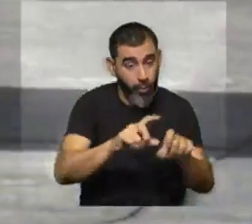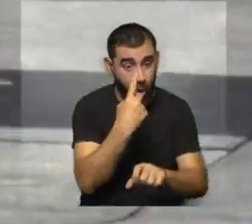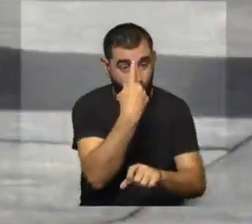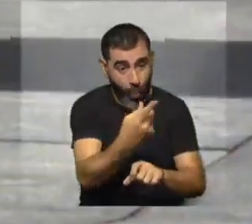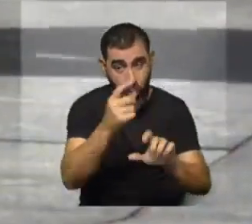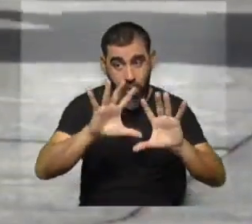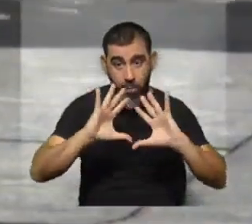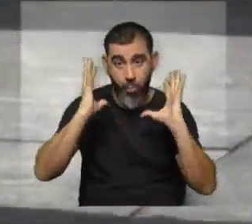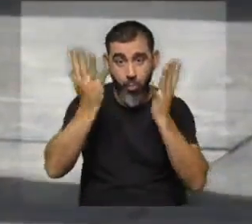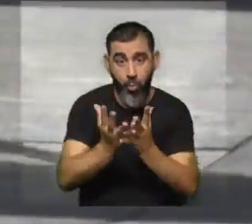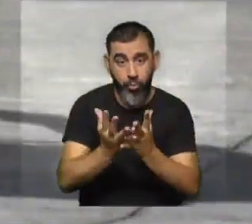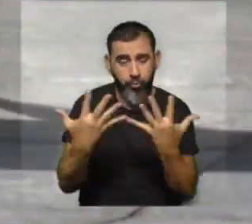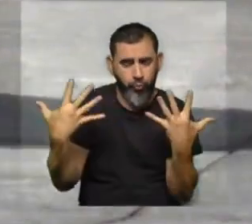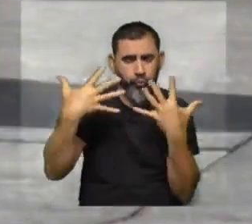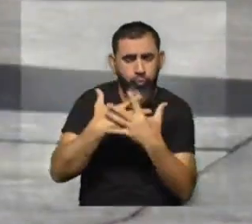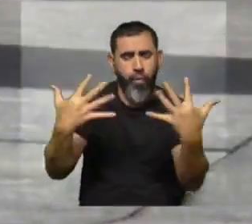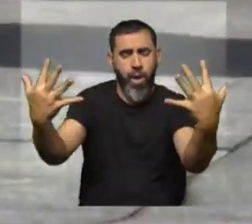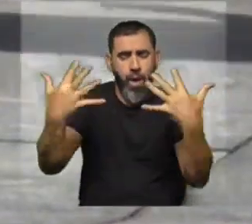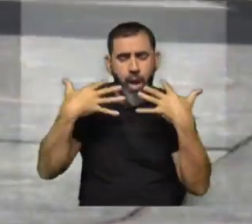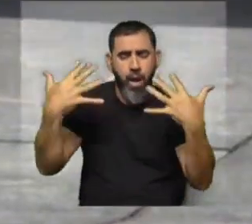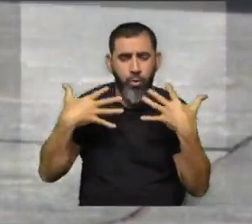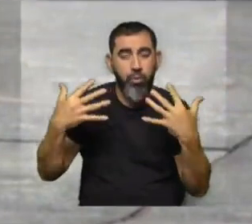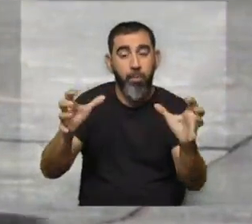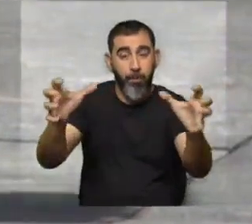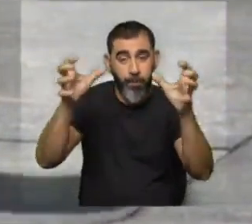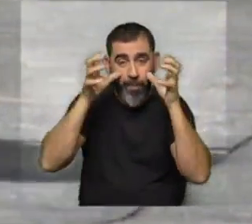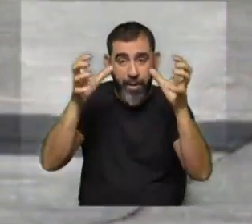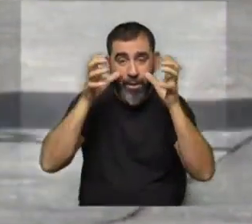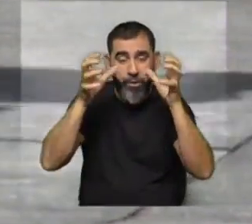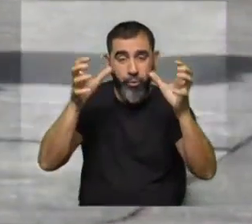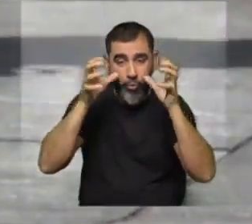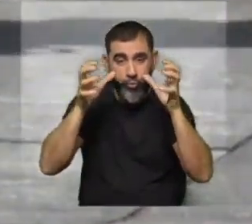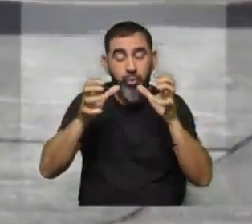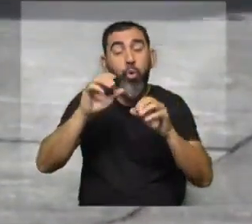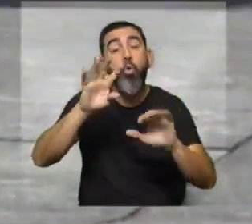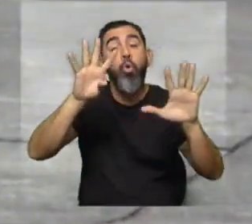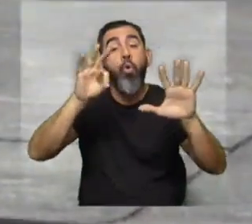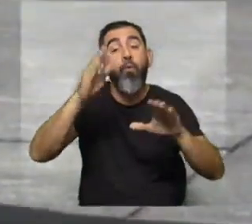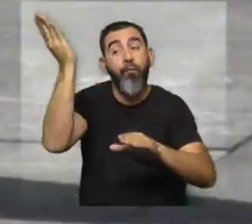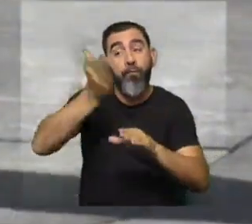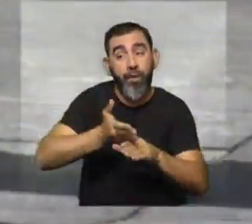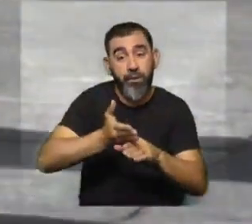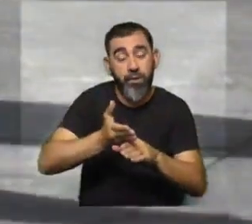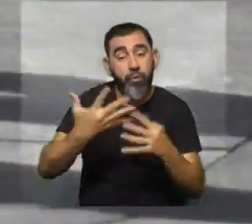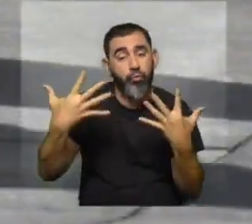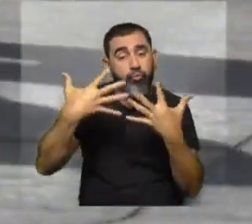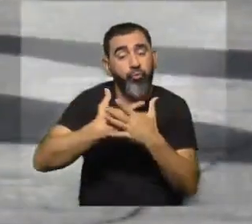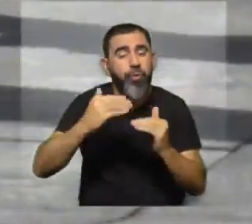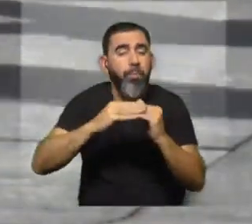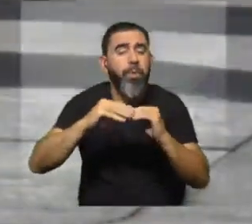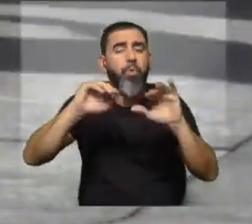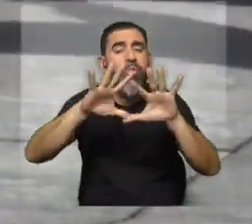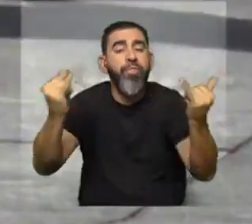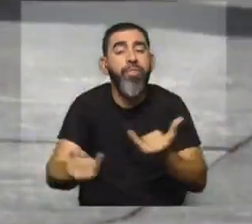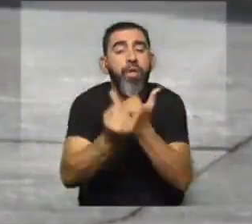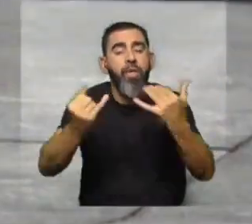el mundo padeció olas de calor extremas y peligrosas y que el 90% experimentó al menos 10 días